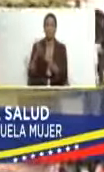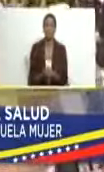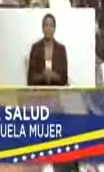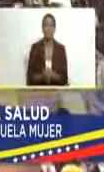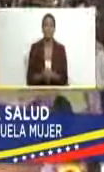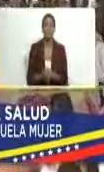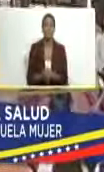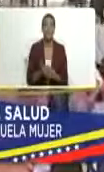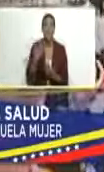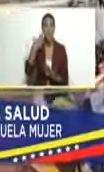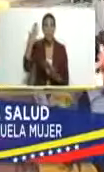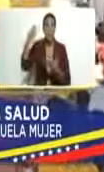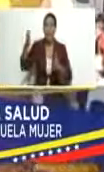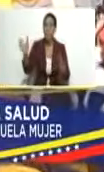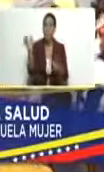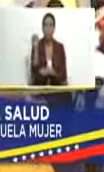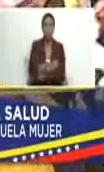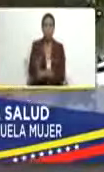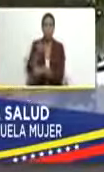¡Vámonos al combate, Silita!